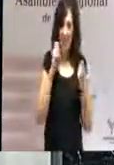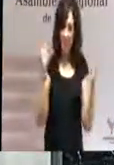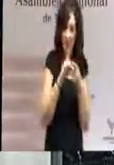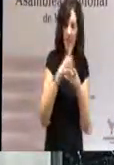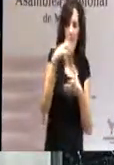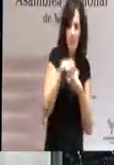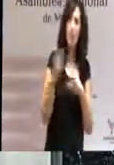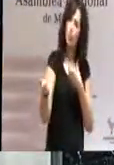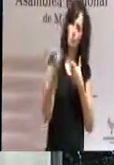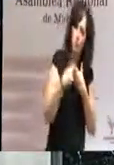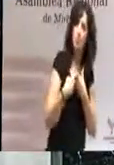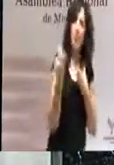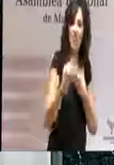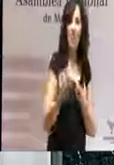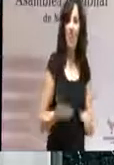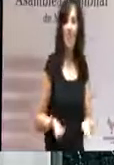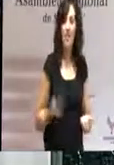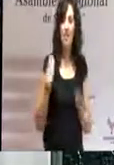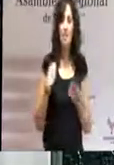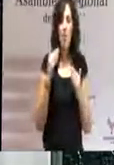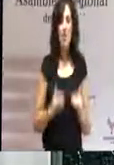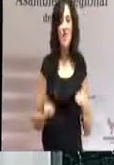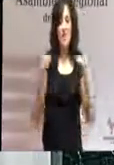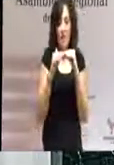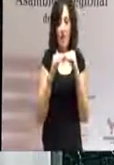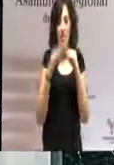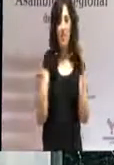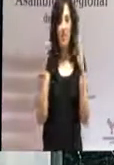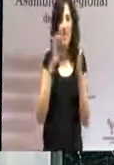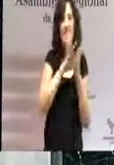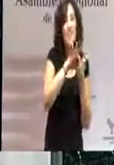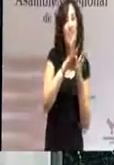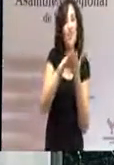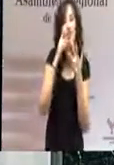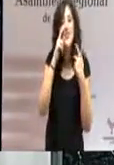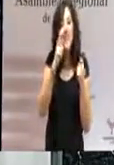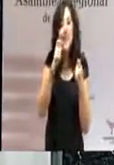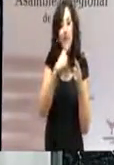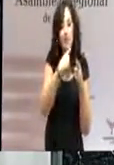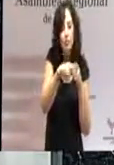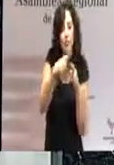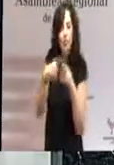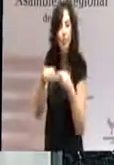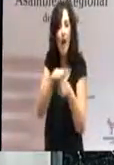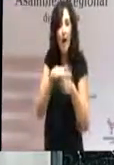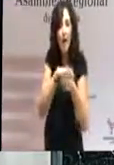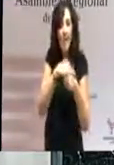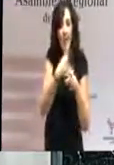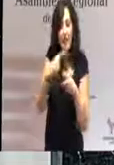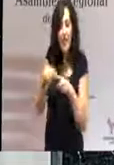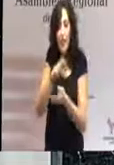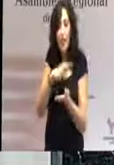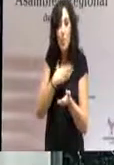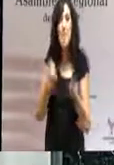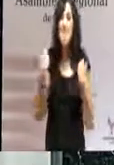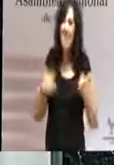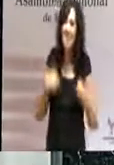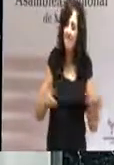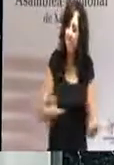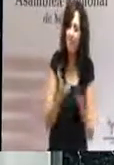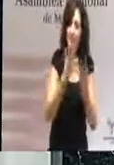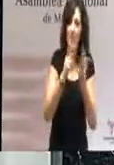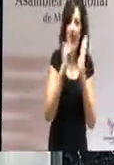por todas la equidad entre los diferentes servicios sanitarios de las distintas áreas de la región de Murcia. Cumpla